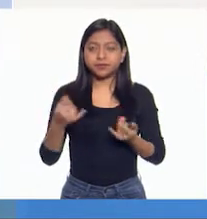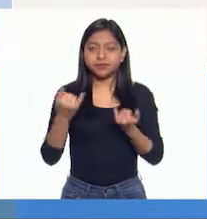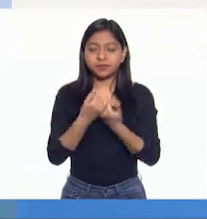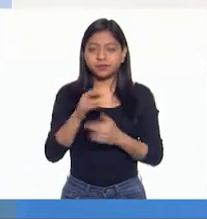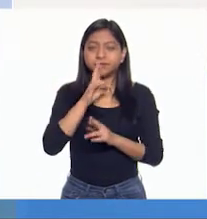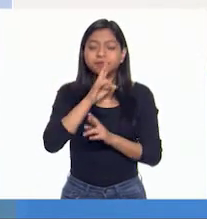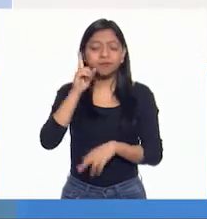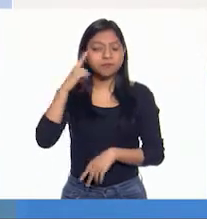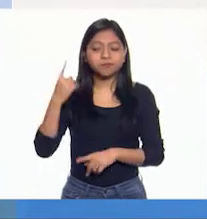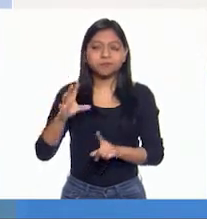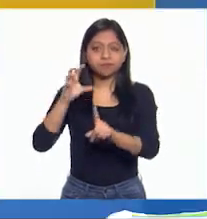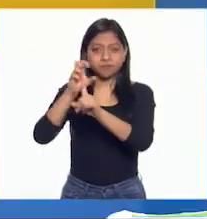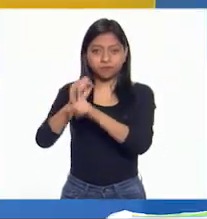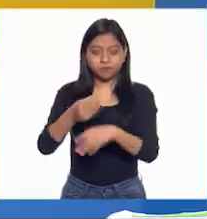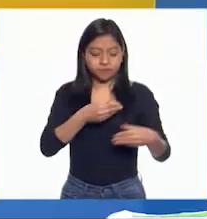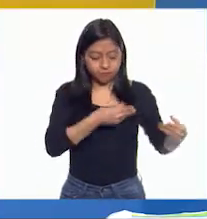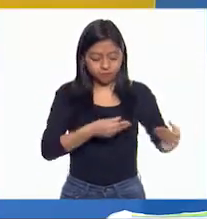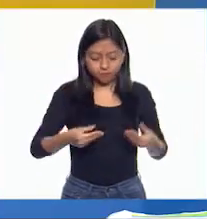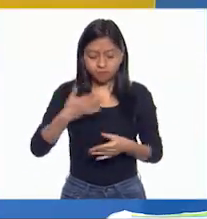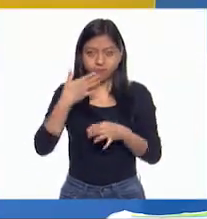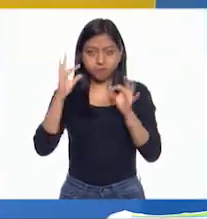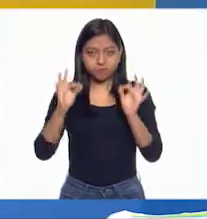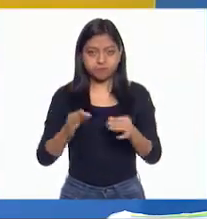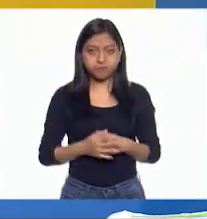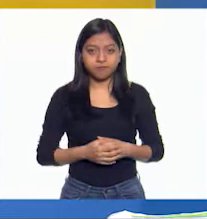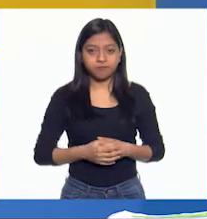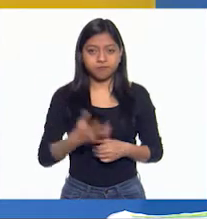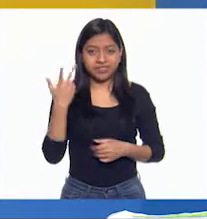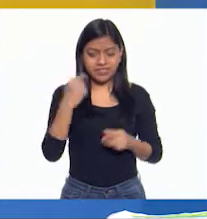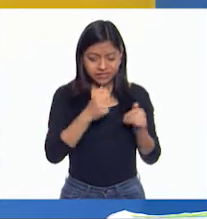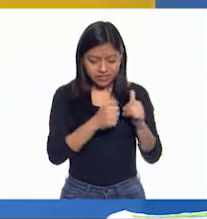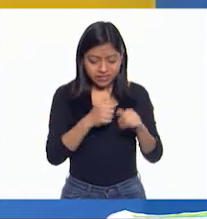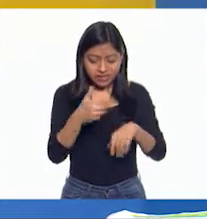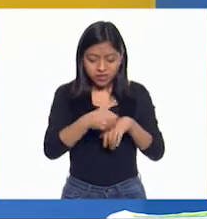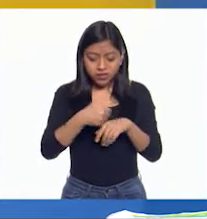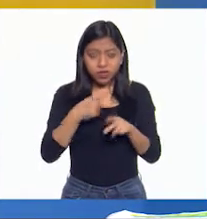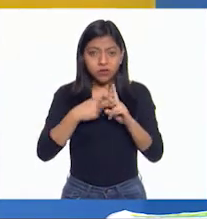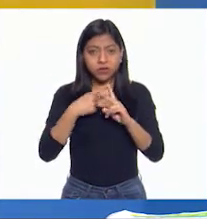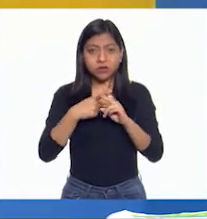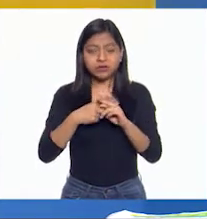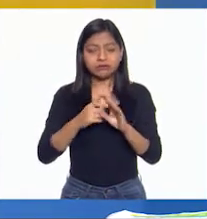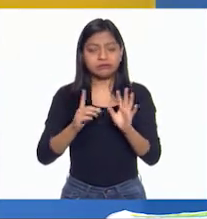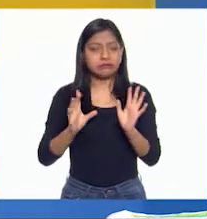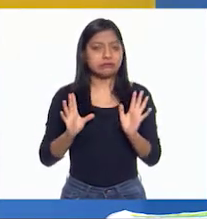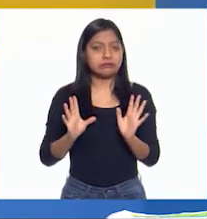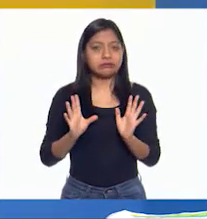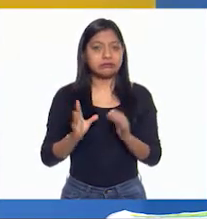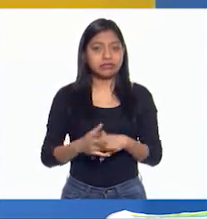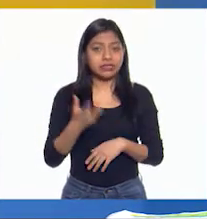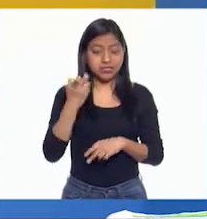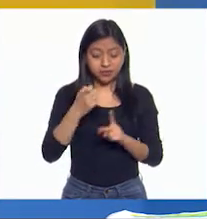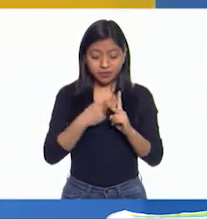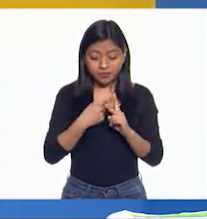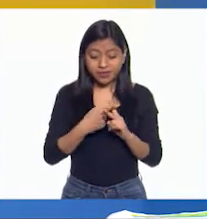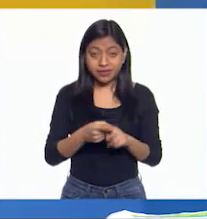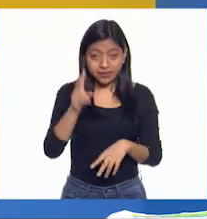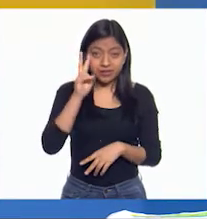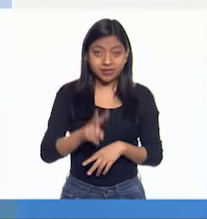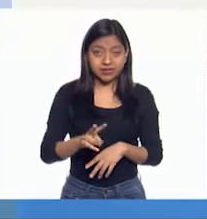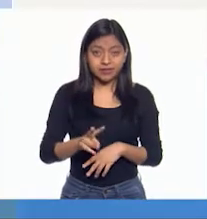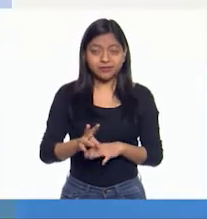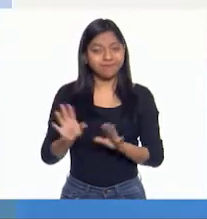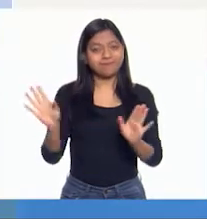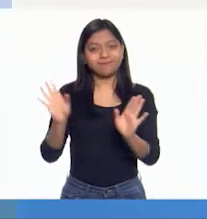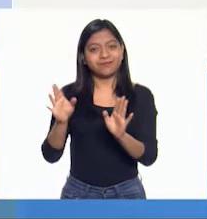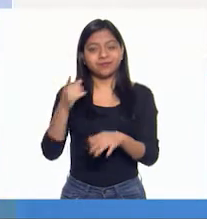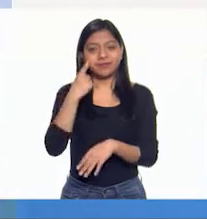resultado al que llegaste? Muy bien. Porque esto de hacer operaciones a lo loco no es matemáticas, ¿verdad? Así